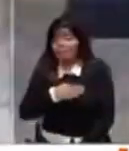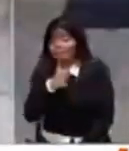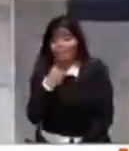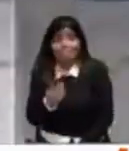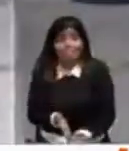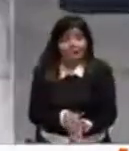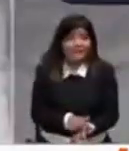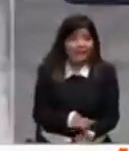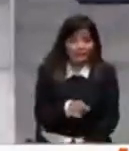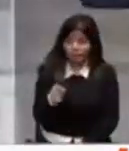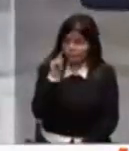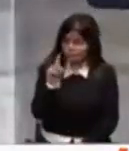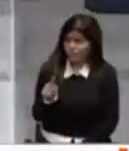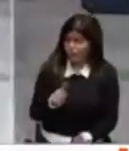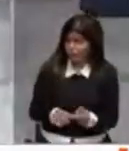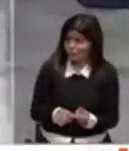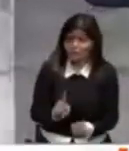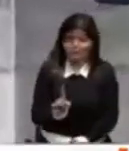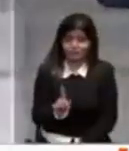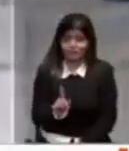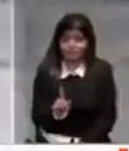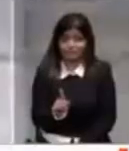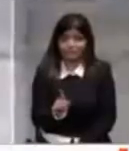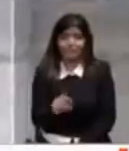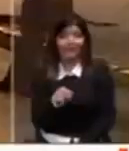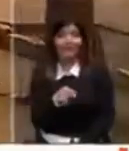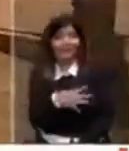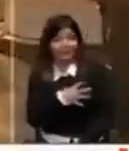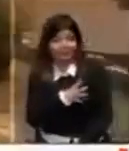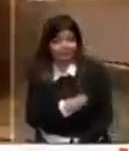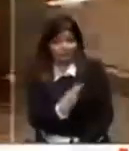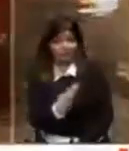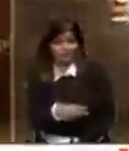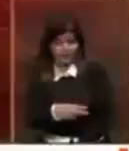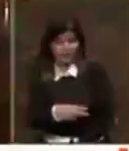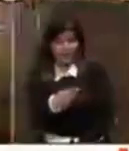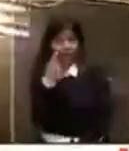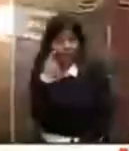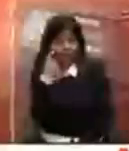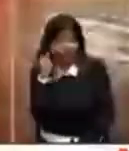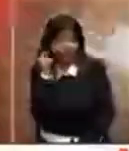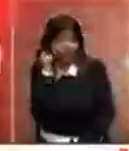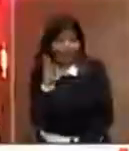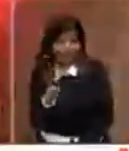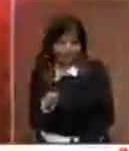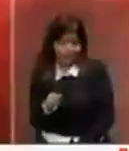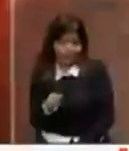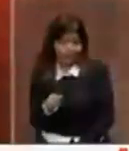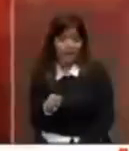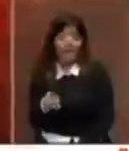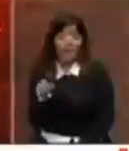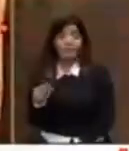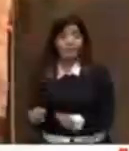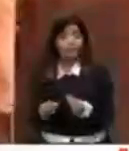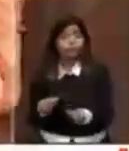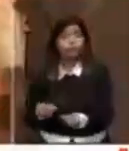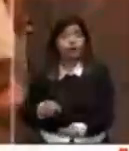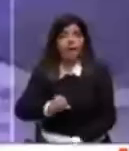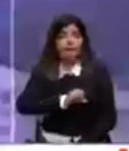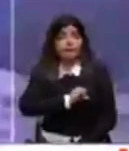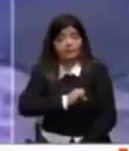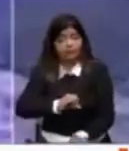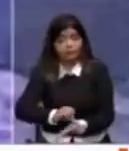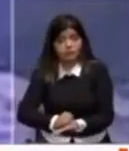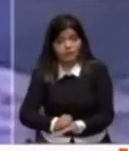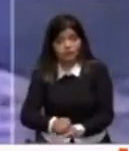me lo mataron. Y la señora le había matado al esposo y era el niño. Y lo ocurrido en Santiago Centro, aún no está claro si el conductor tenía